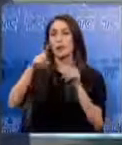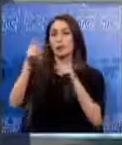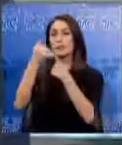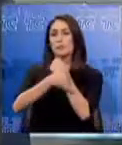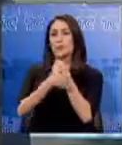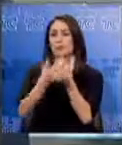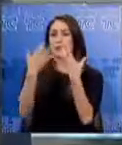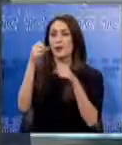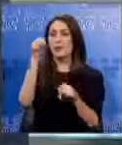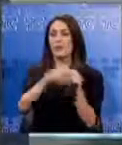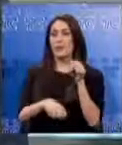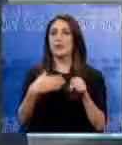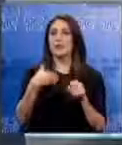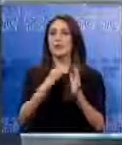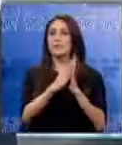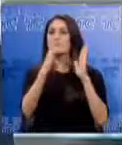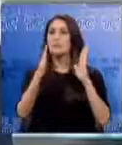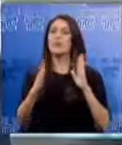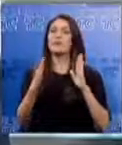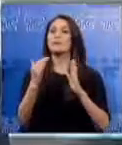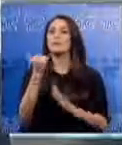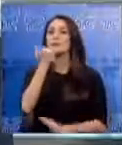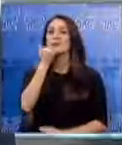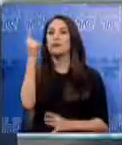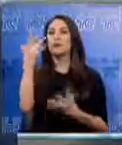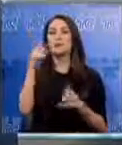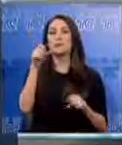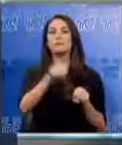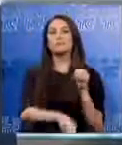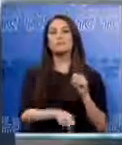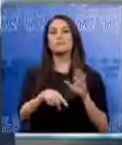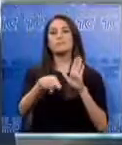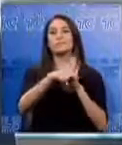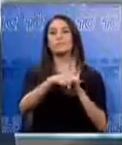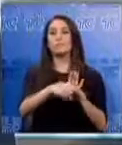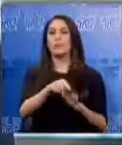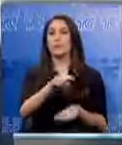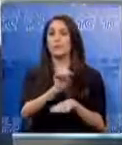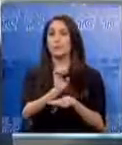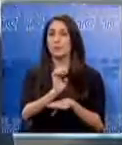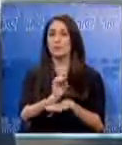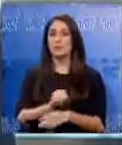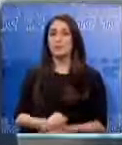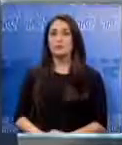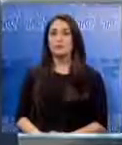traten de forma, a mi juicio, malintencionada de quitarnos credibilidad.